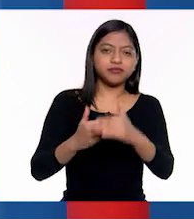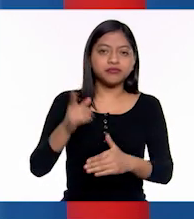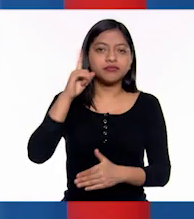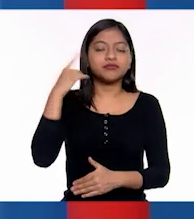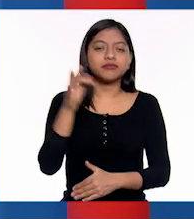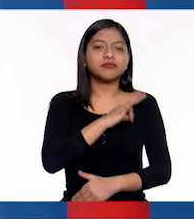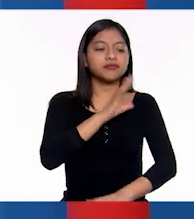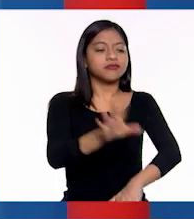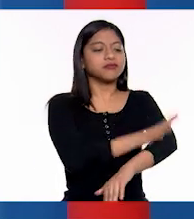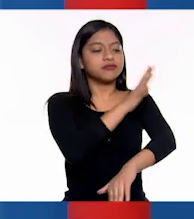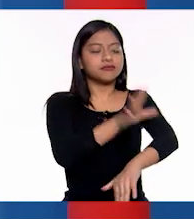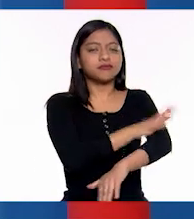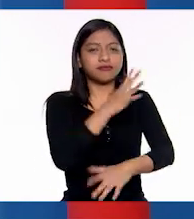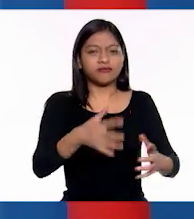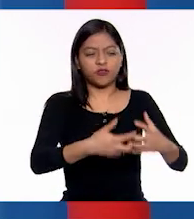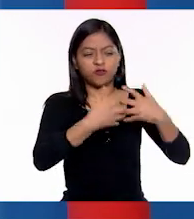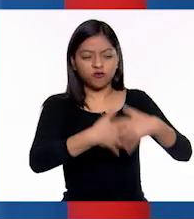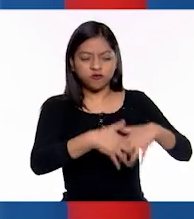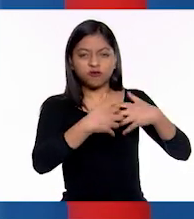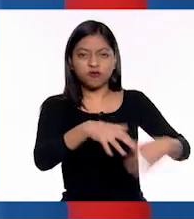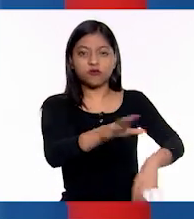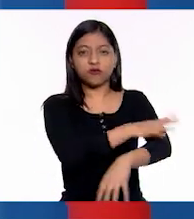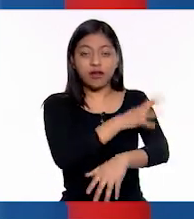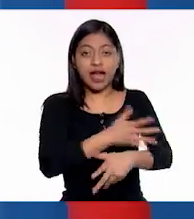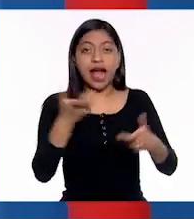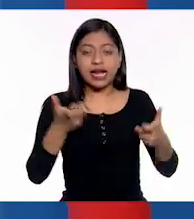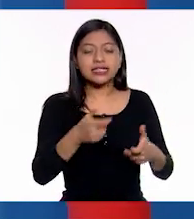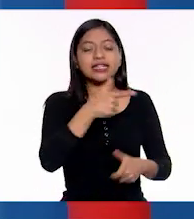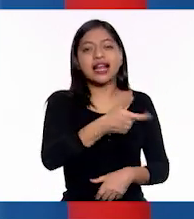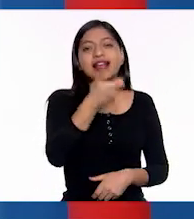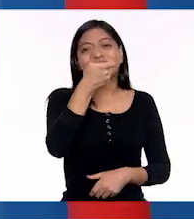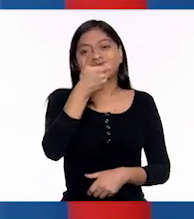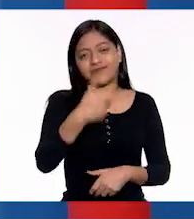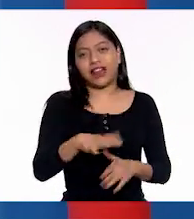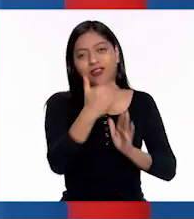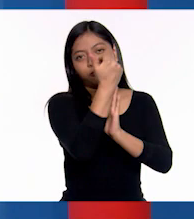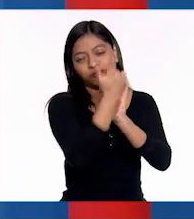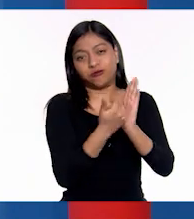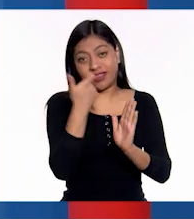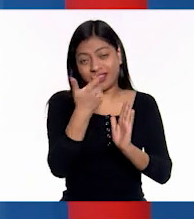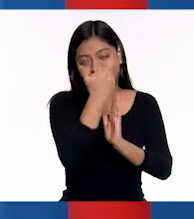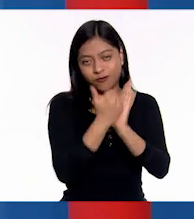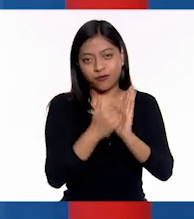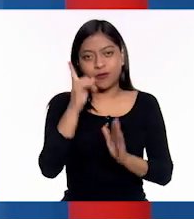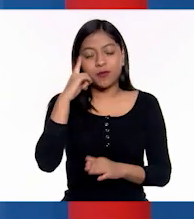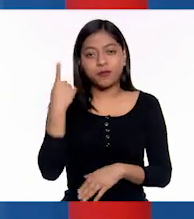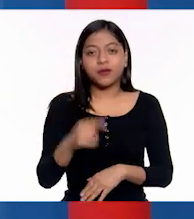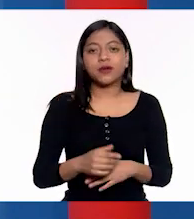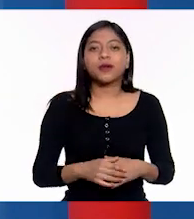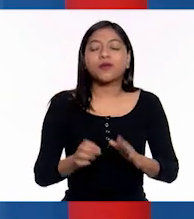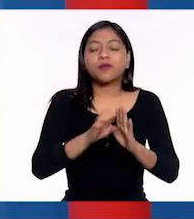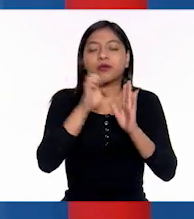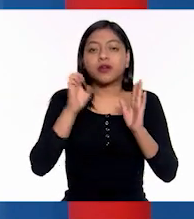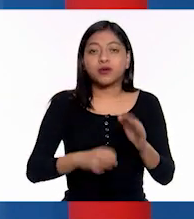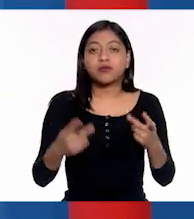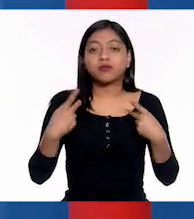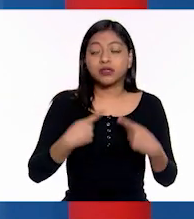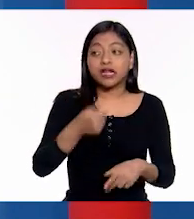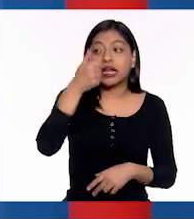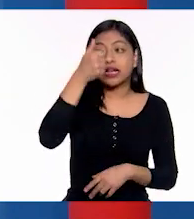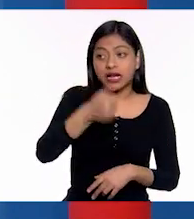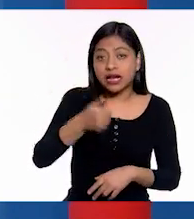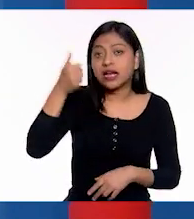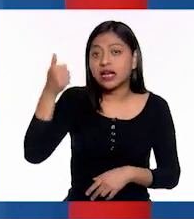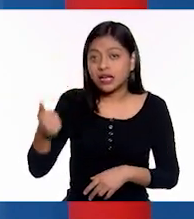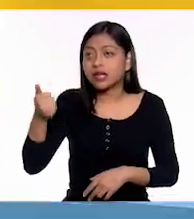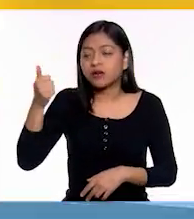barato producir grandes volúmenes de una mercancía o servicio en lugar de producirlo para cada consumidor en lo individual.